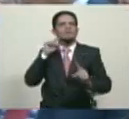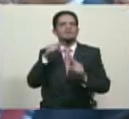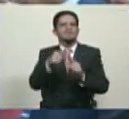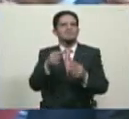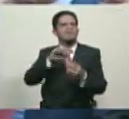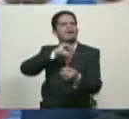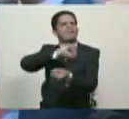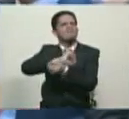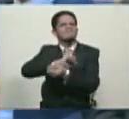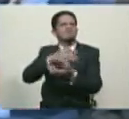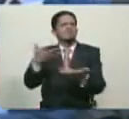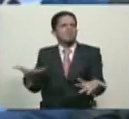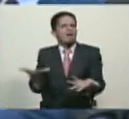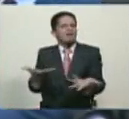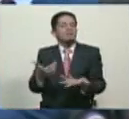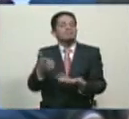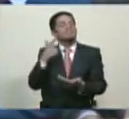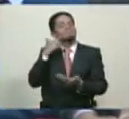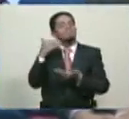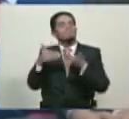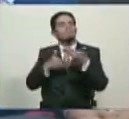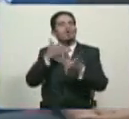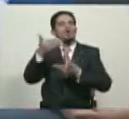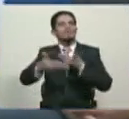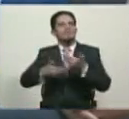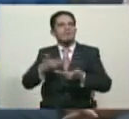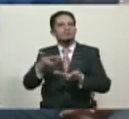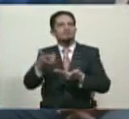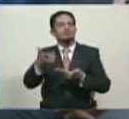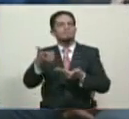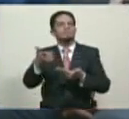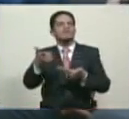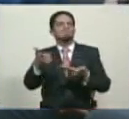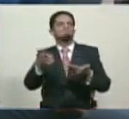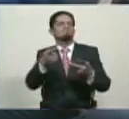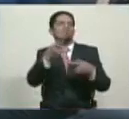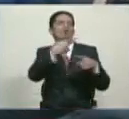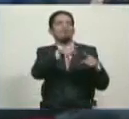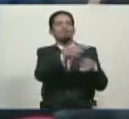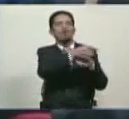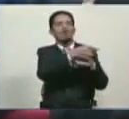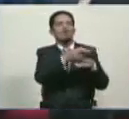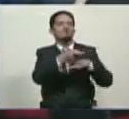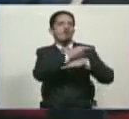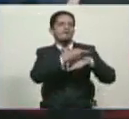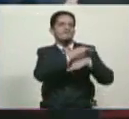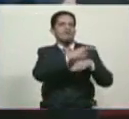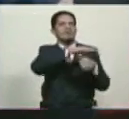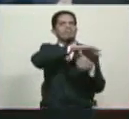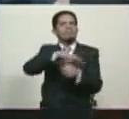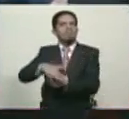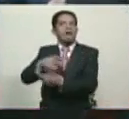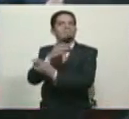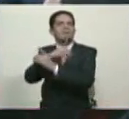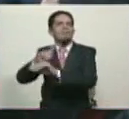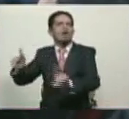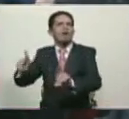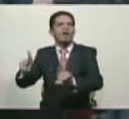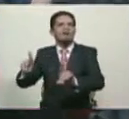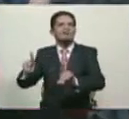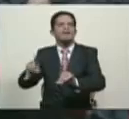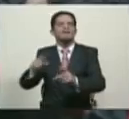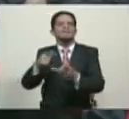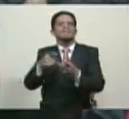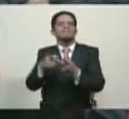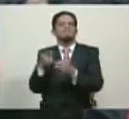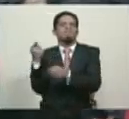inspira en los procesos hegemónicos de los imperios para someter a la democracia e imponer sus criterios